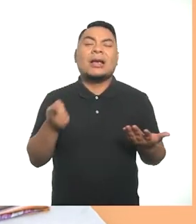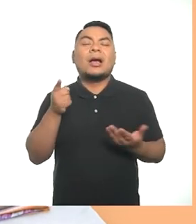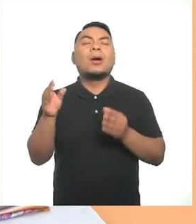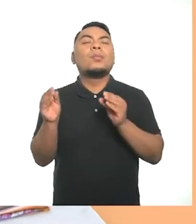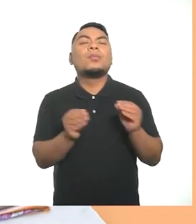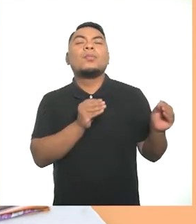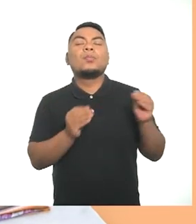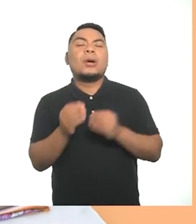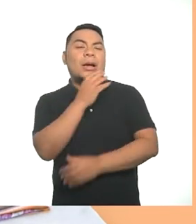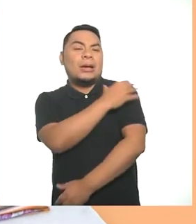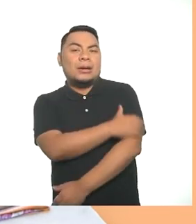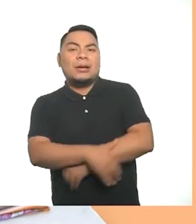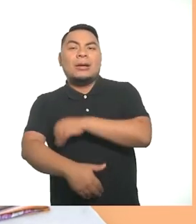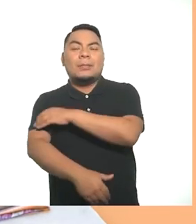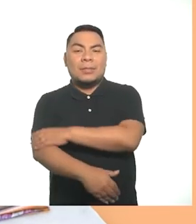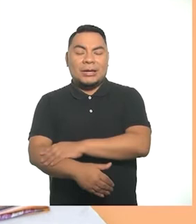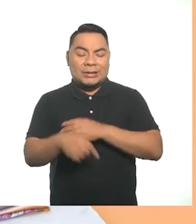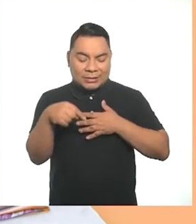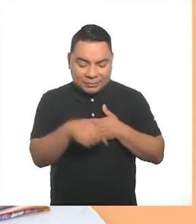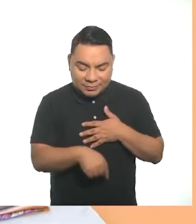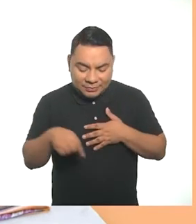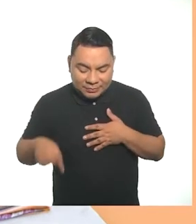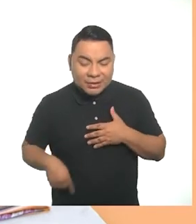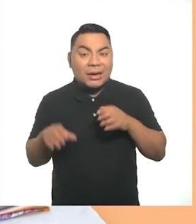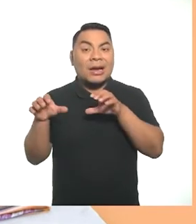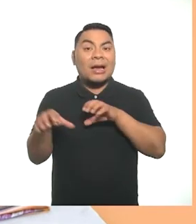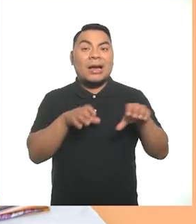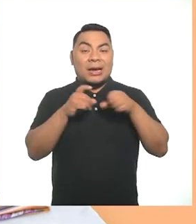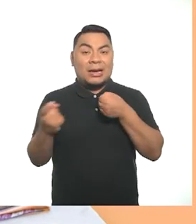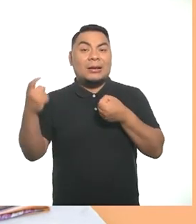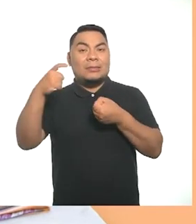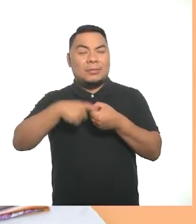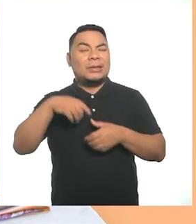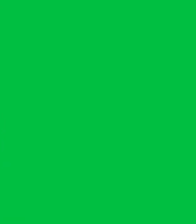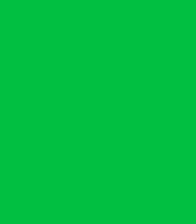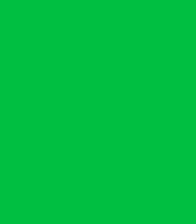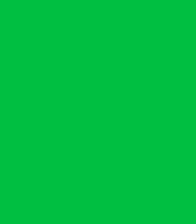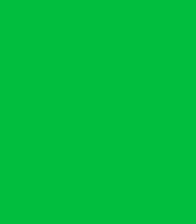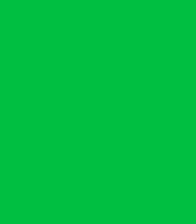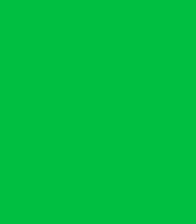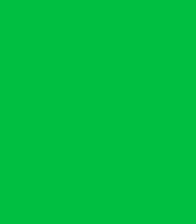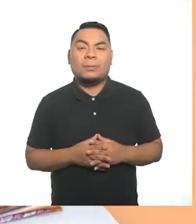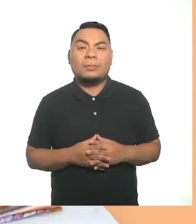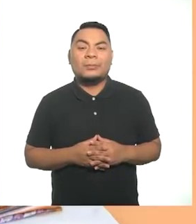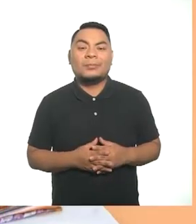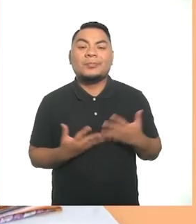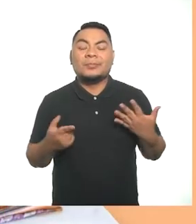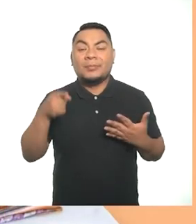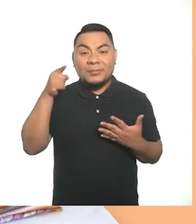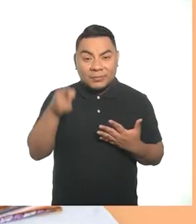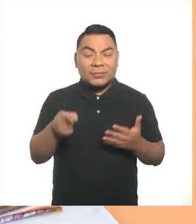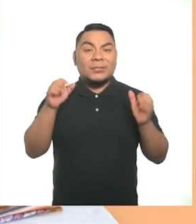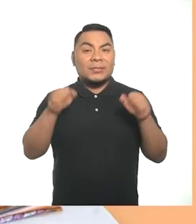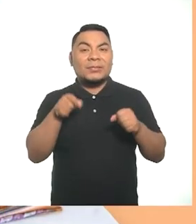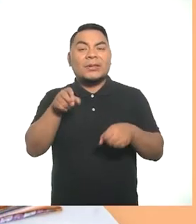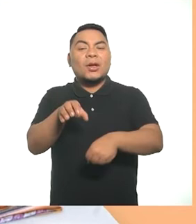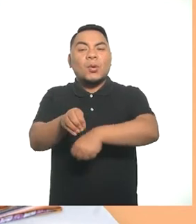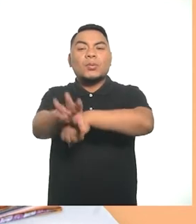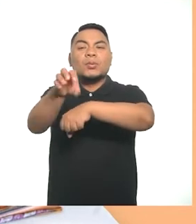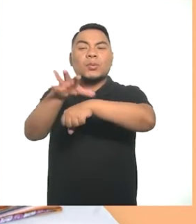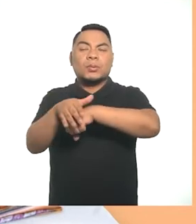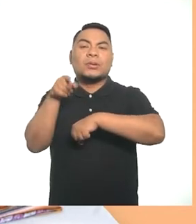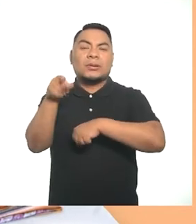él mueve sus brazos y piernas. Hagan que participe siempre. Estas fueron